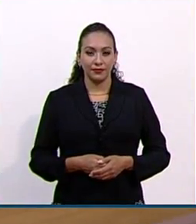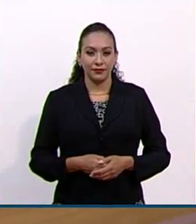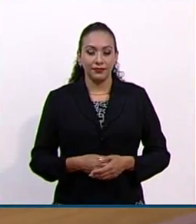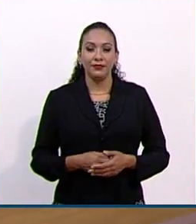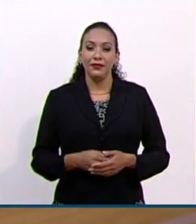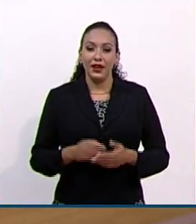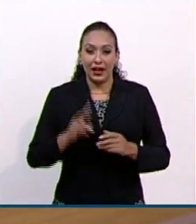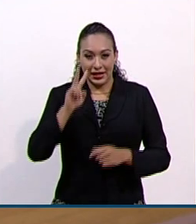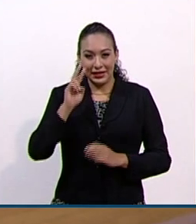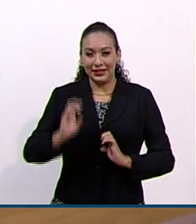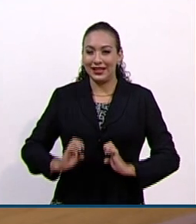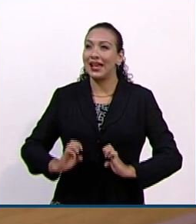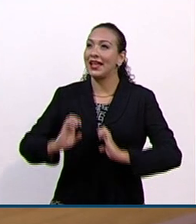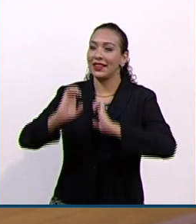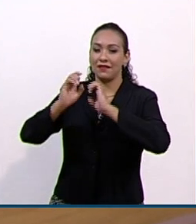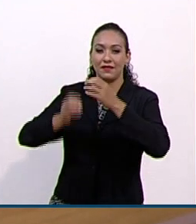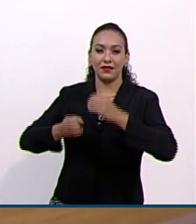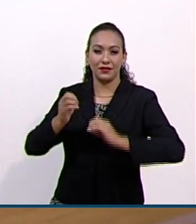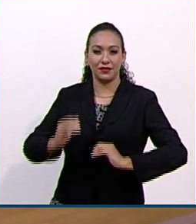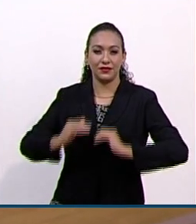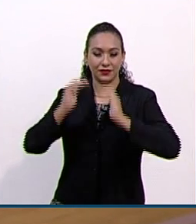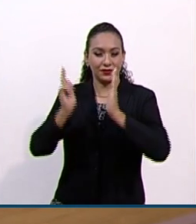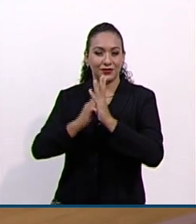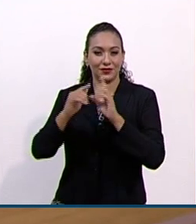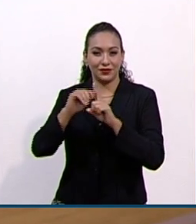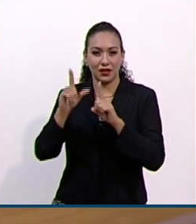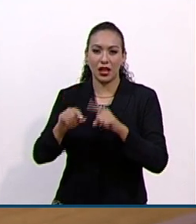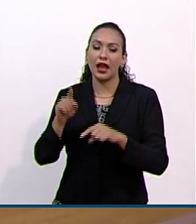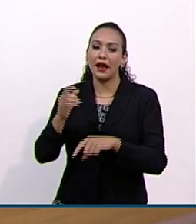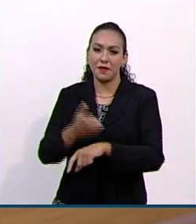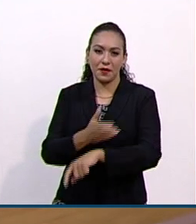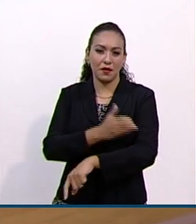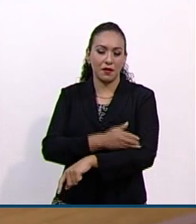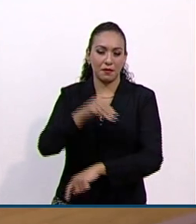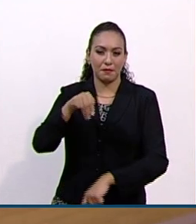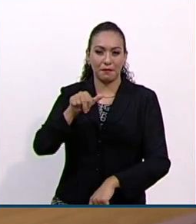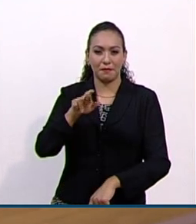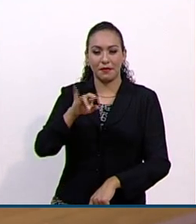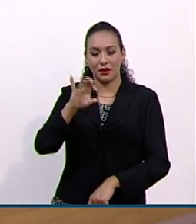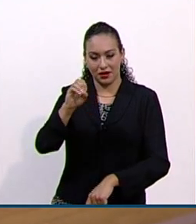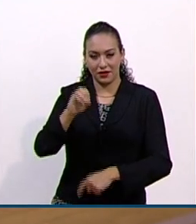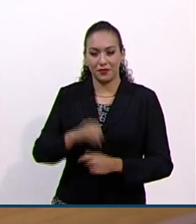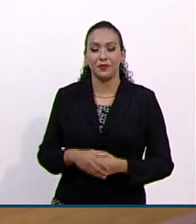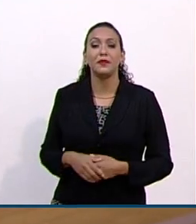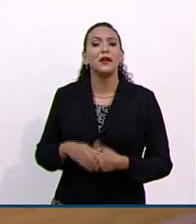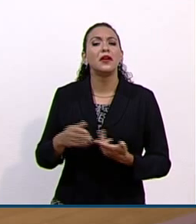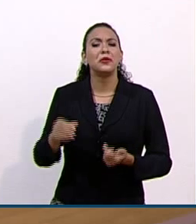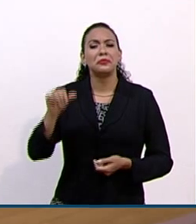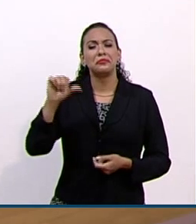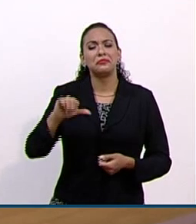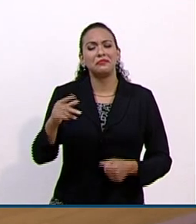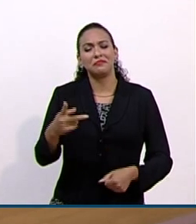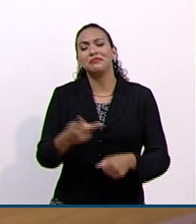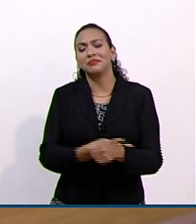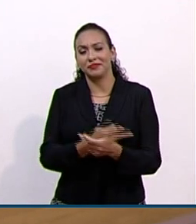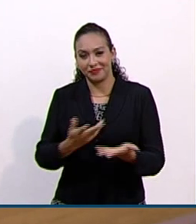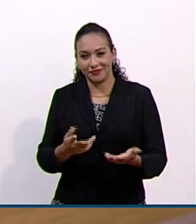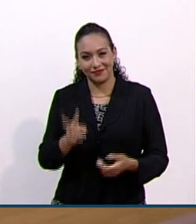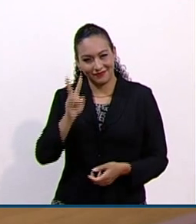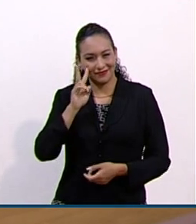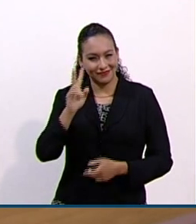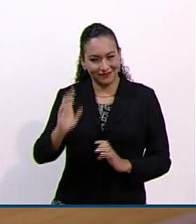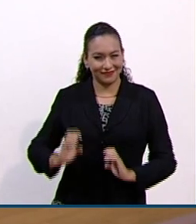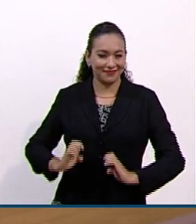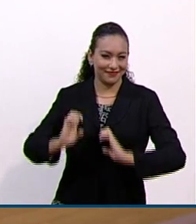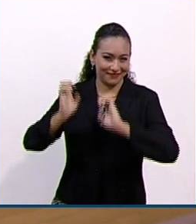Vamos hasta el edificio sede de la Suprema Corte, donde se encuentra mi compañero Mario López Peña, con los detalles de lo que resolvieron esta tarde las